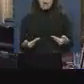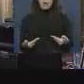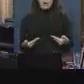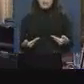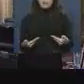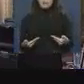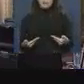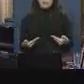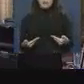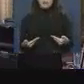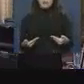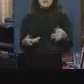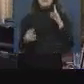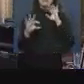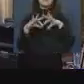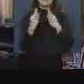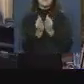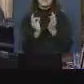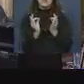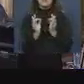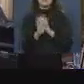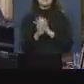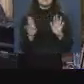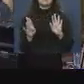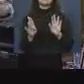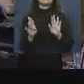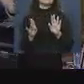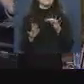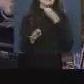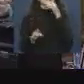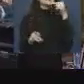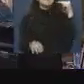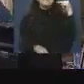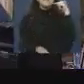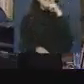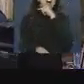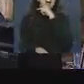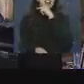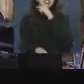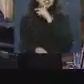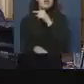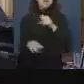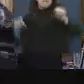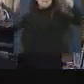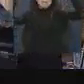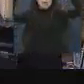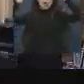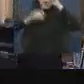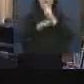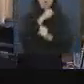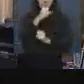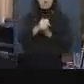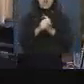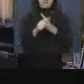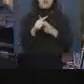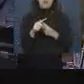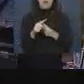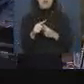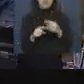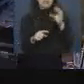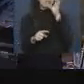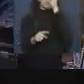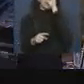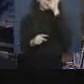cierto ha quedado absolutamente supeditado a una falsedad absoluta el ministerio público después de más de un año y medio ni siquiera ha dado un